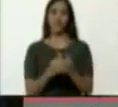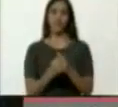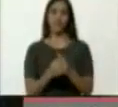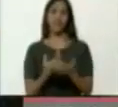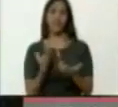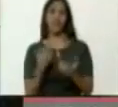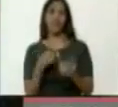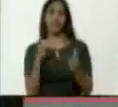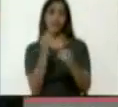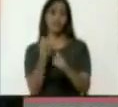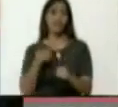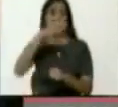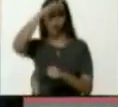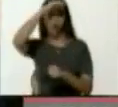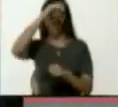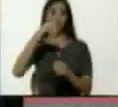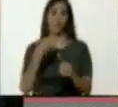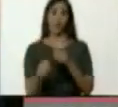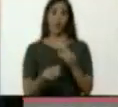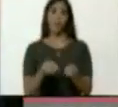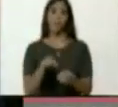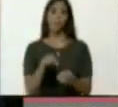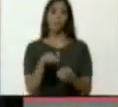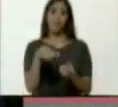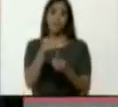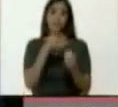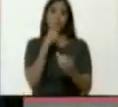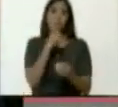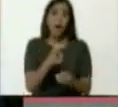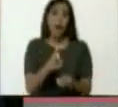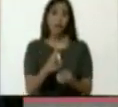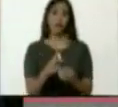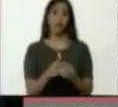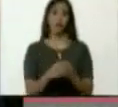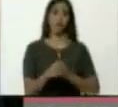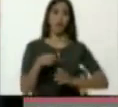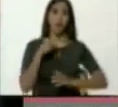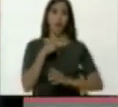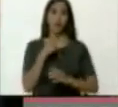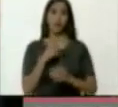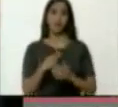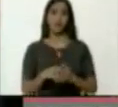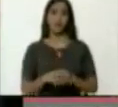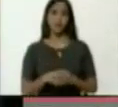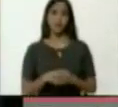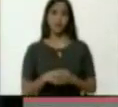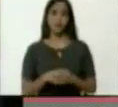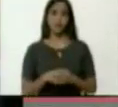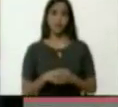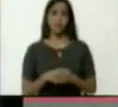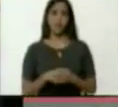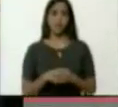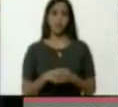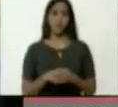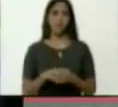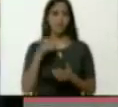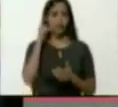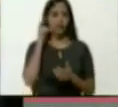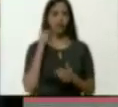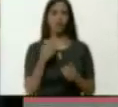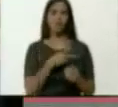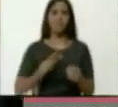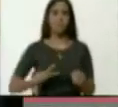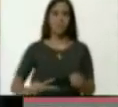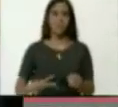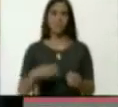perjudicado inclusive en términos políticos. Ey, por ahí está sonando Joseph Biden, el que fue vicepresidente Obama. Sí. Uh-huh. Está